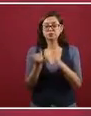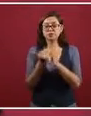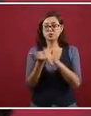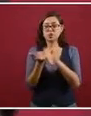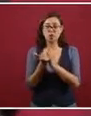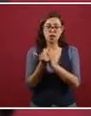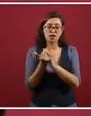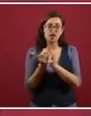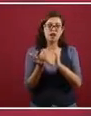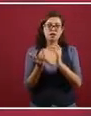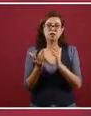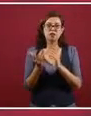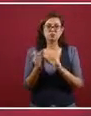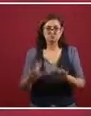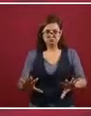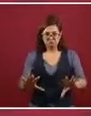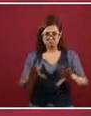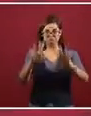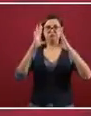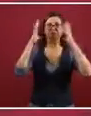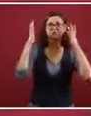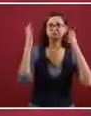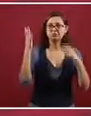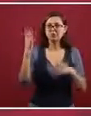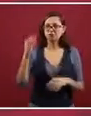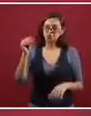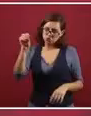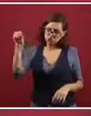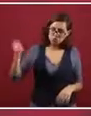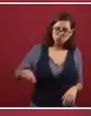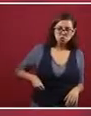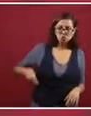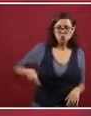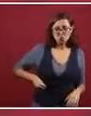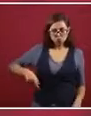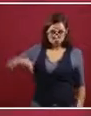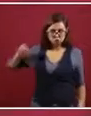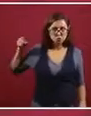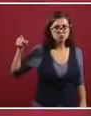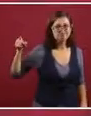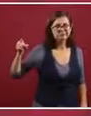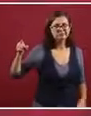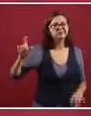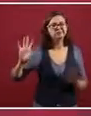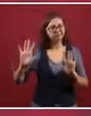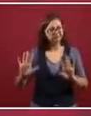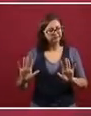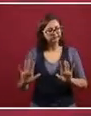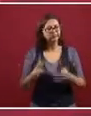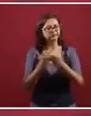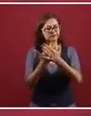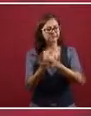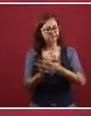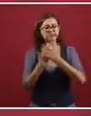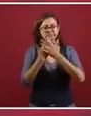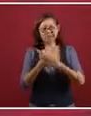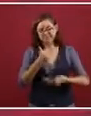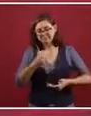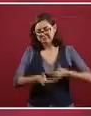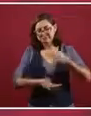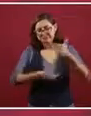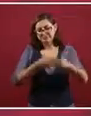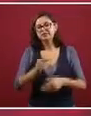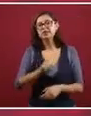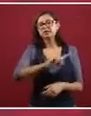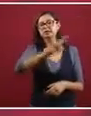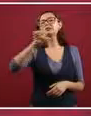priori, vamos a esperar, no nos adelantemos y ya después